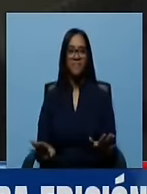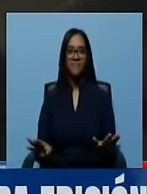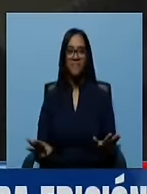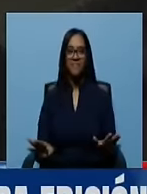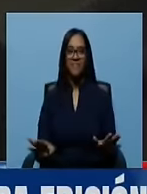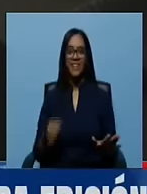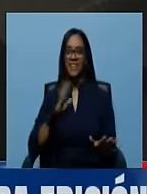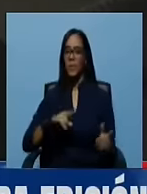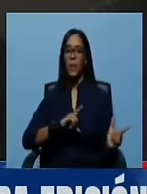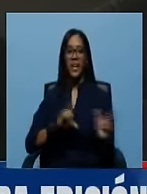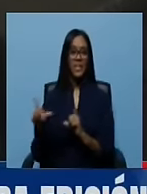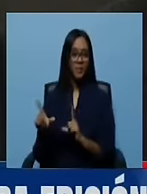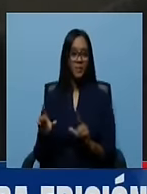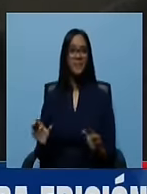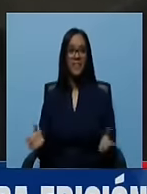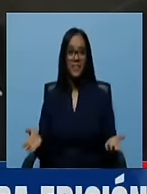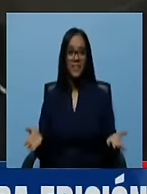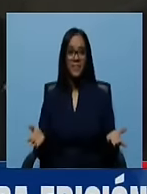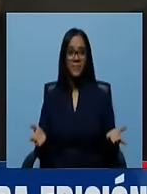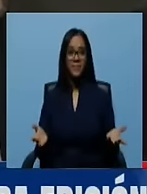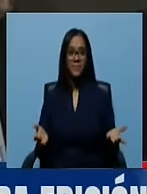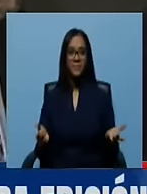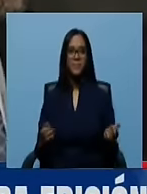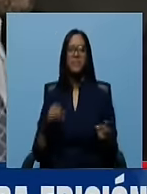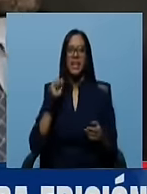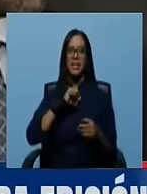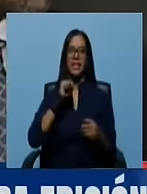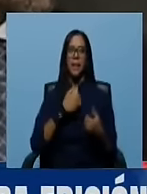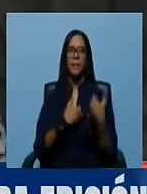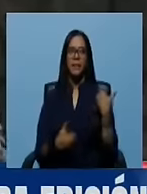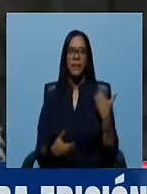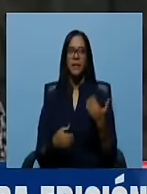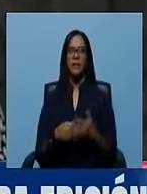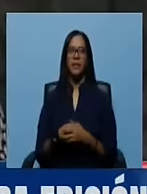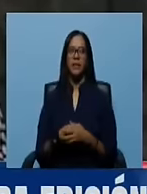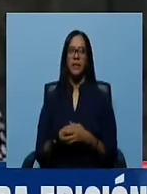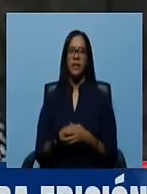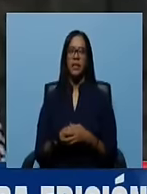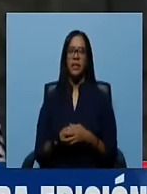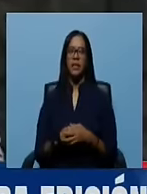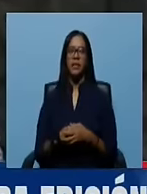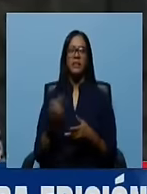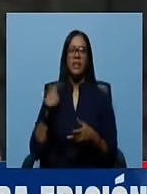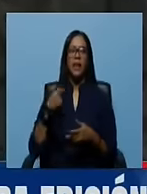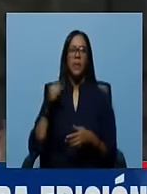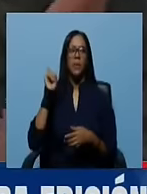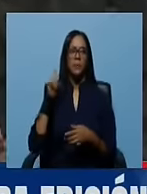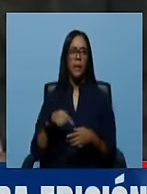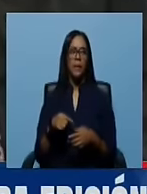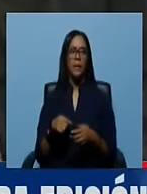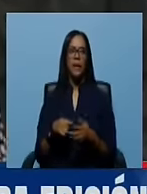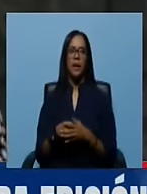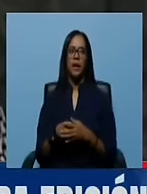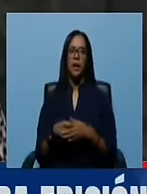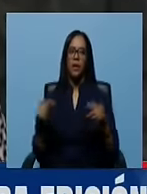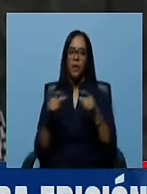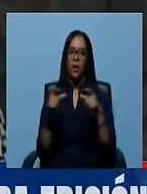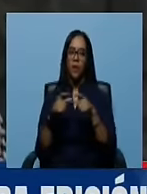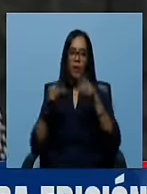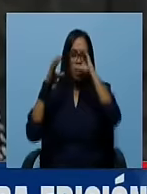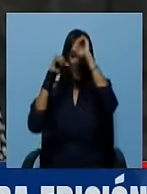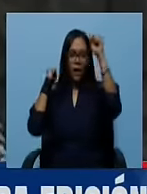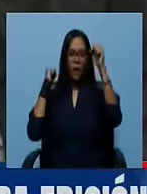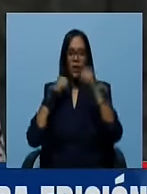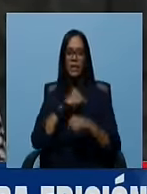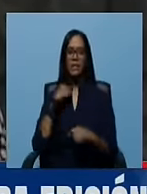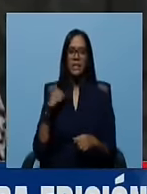estamos hechos, ¿ah? Así es, presidente, y esa es la, tenemos también, nos reunimos con el embajador de China